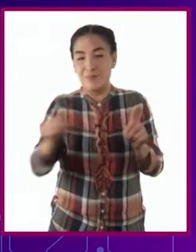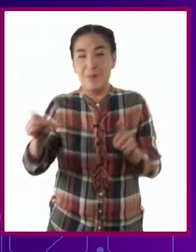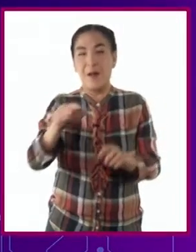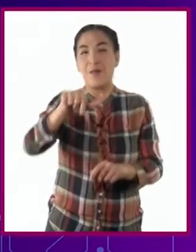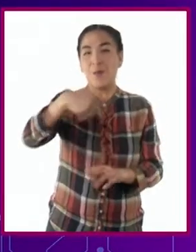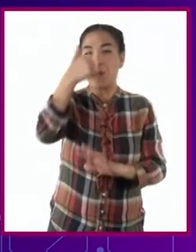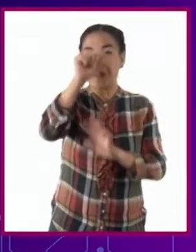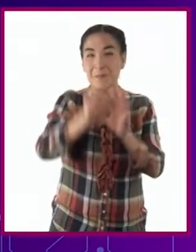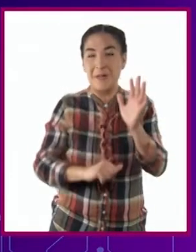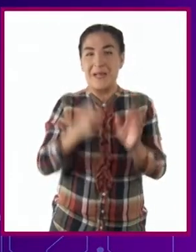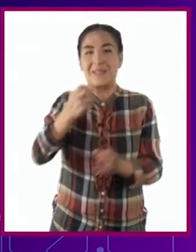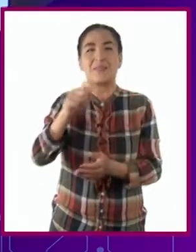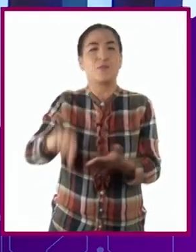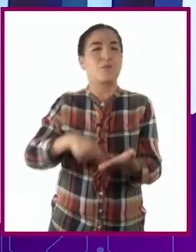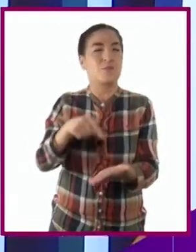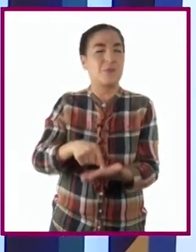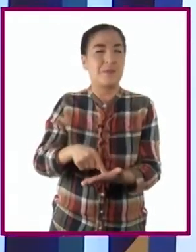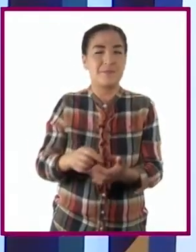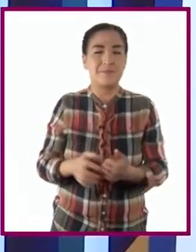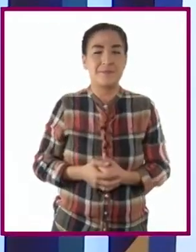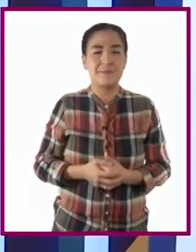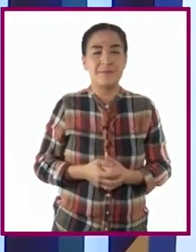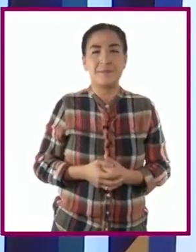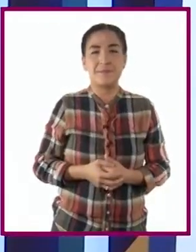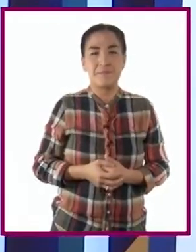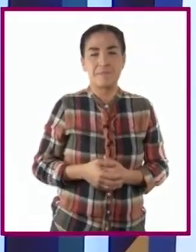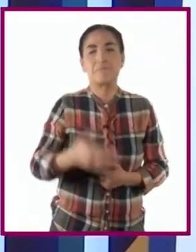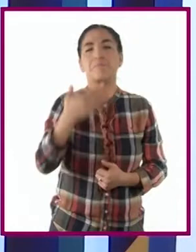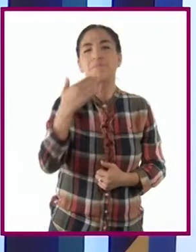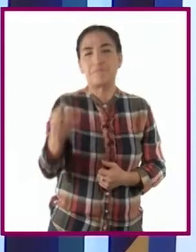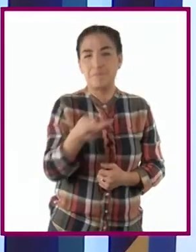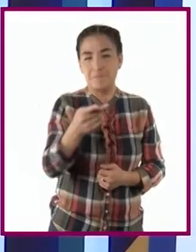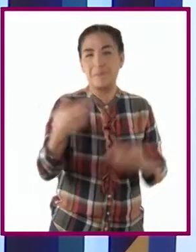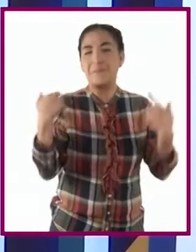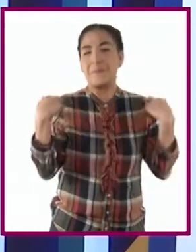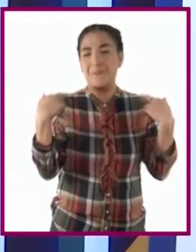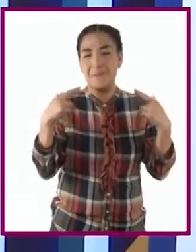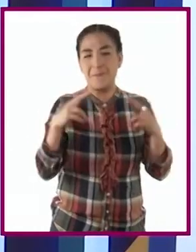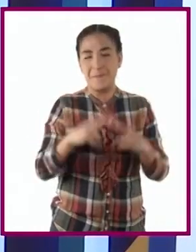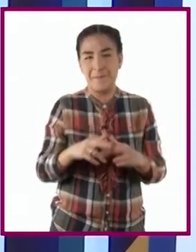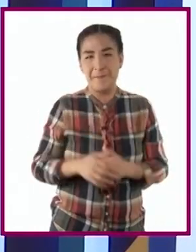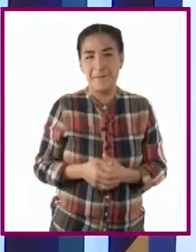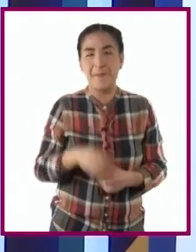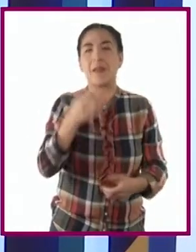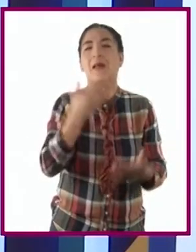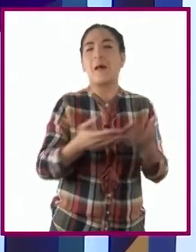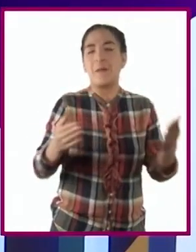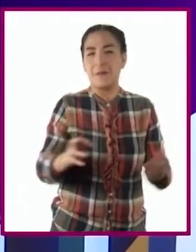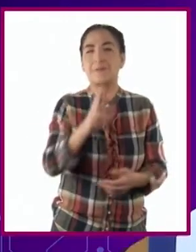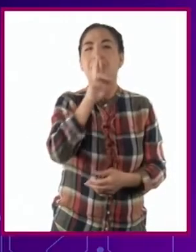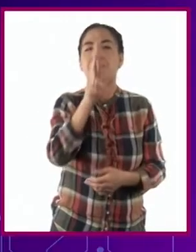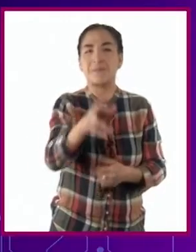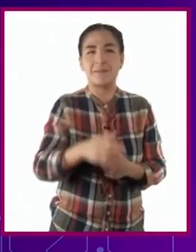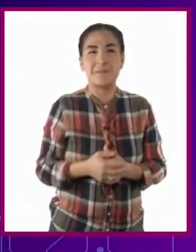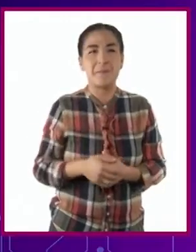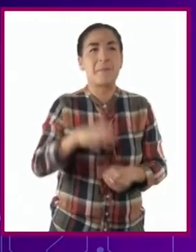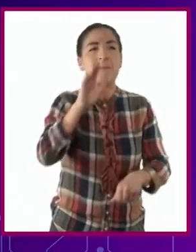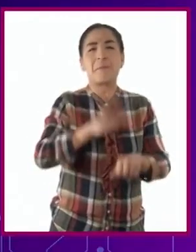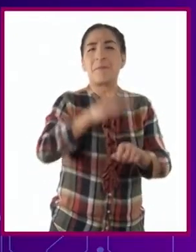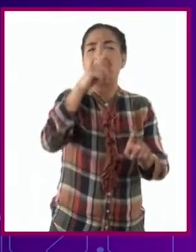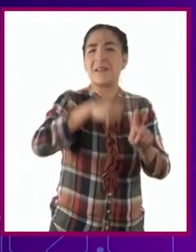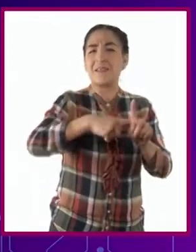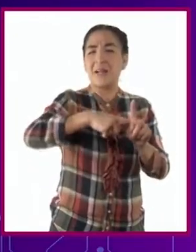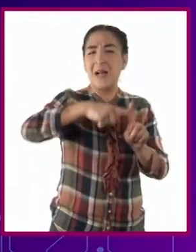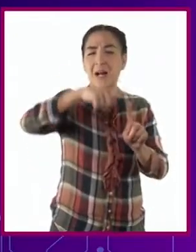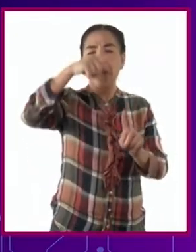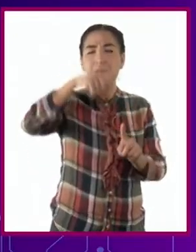registrado en esa ciudad? Buenas preguntas, maestro Mario. Respondamos, la temperatura más alta se